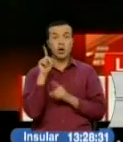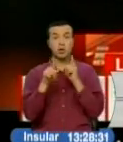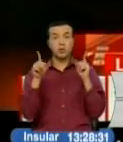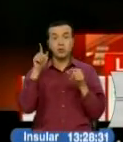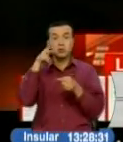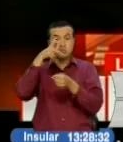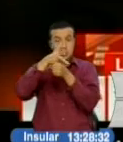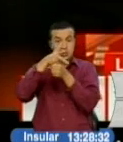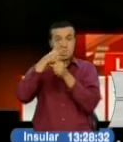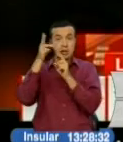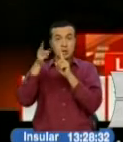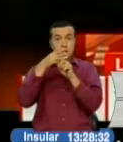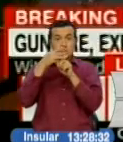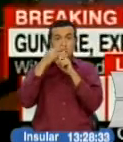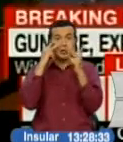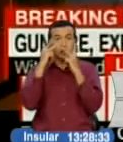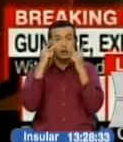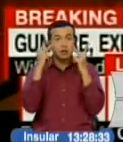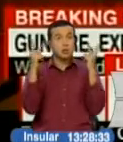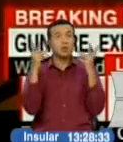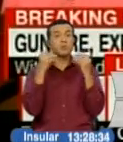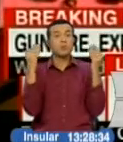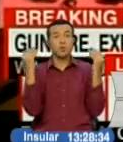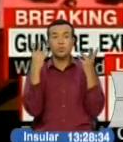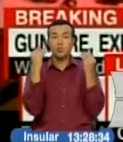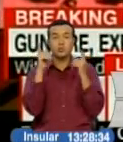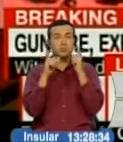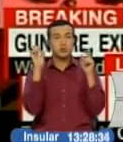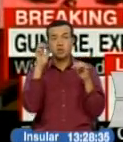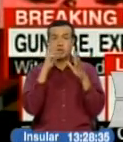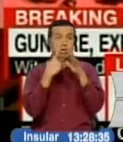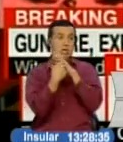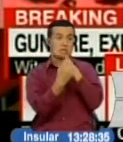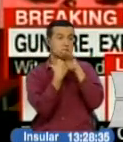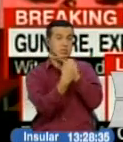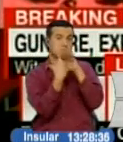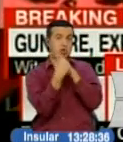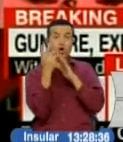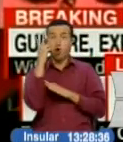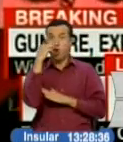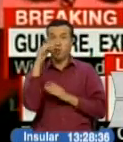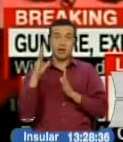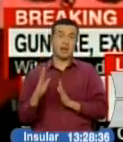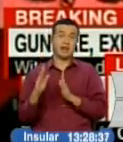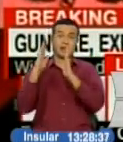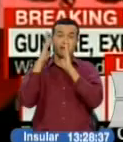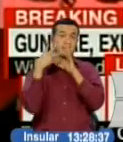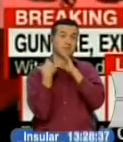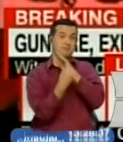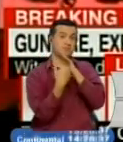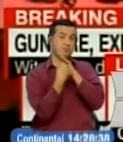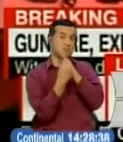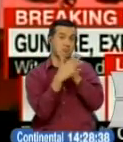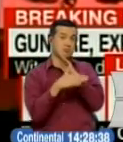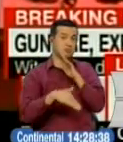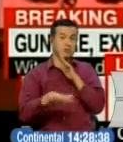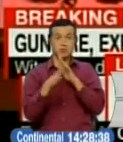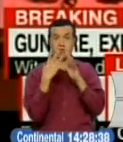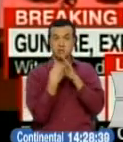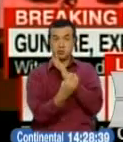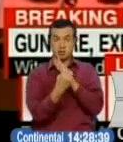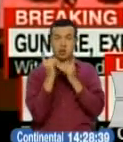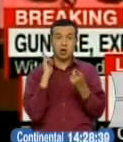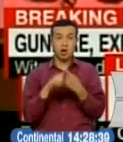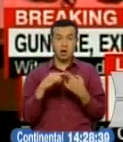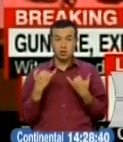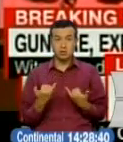videos subidos a las redes sociales muestran a una multitud que sale corriendo de uno de los edificios del complejo turístico. Hasta